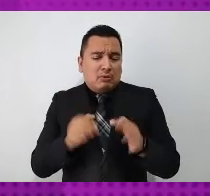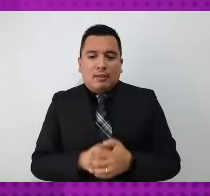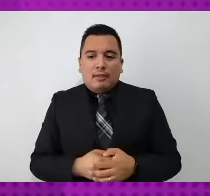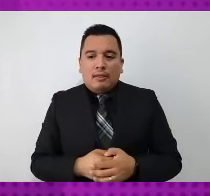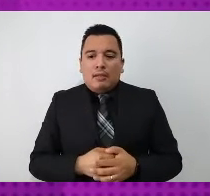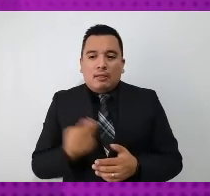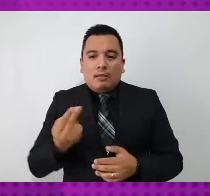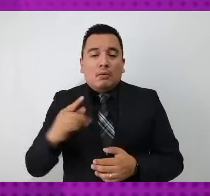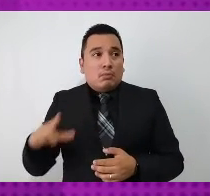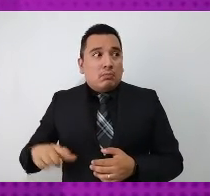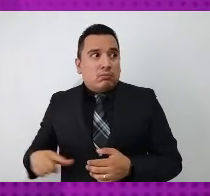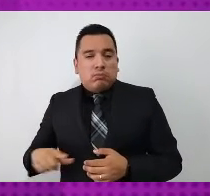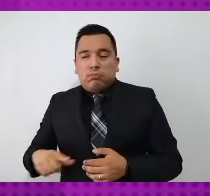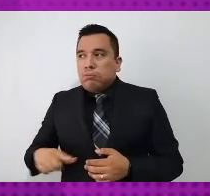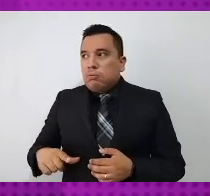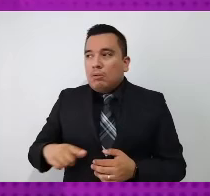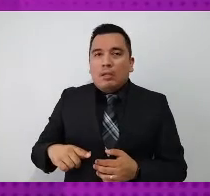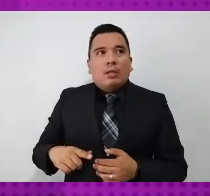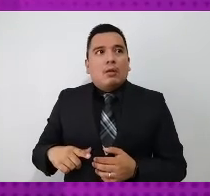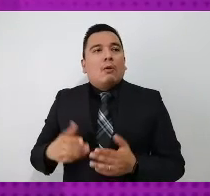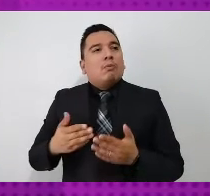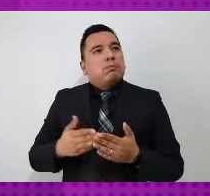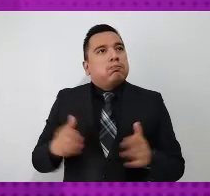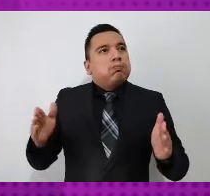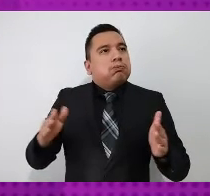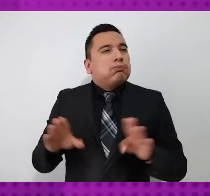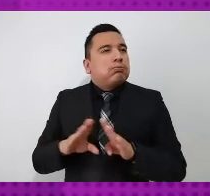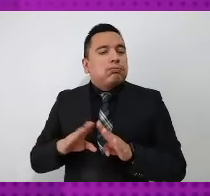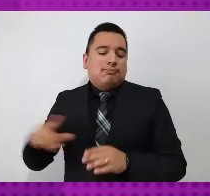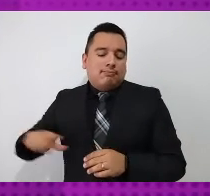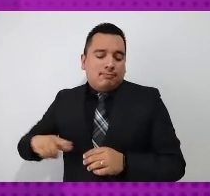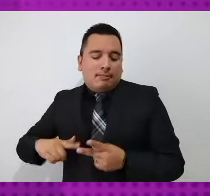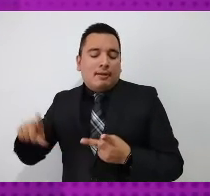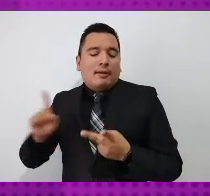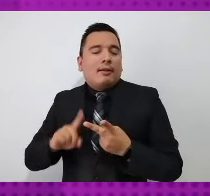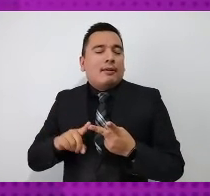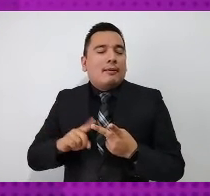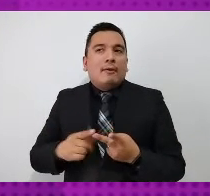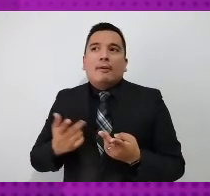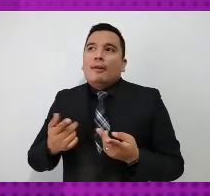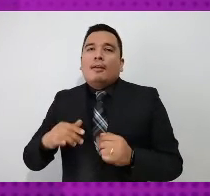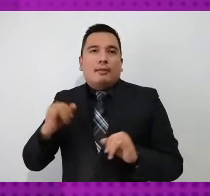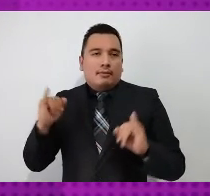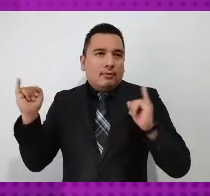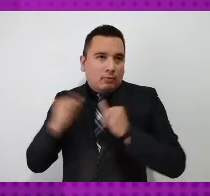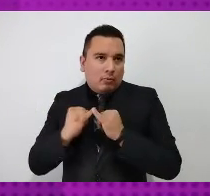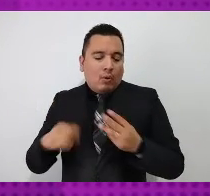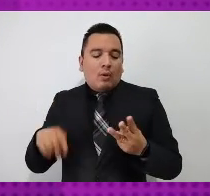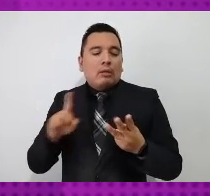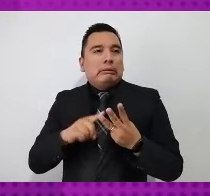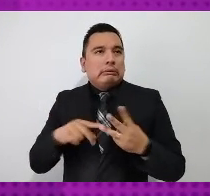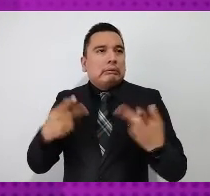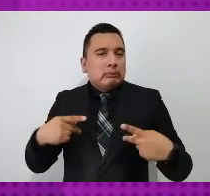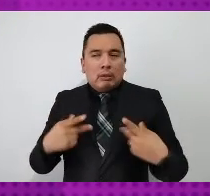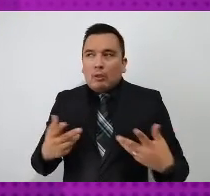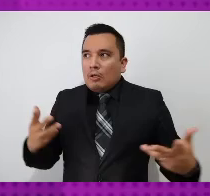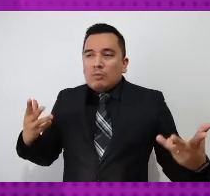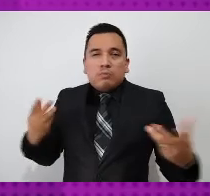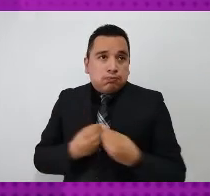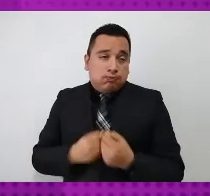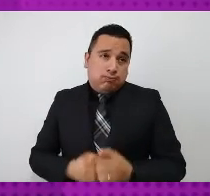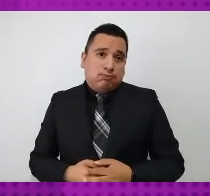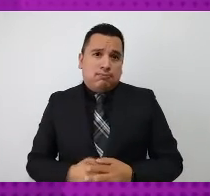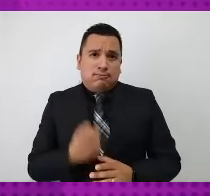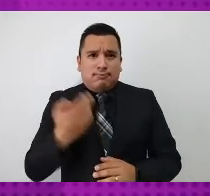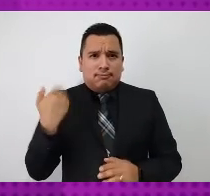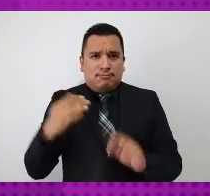abierto no instituciones y sociedad civil y ciudadanía de la mano lo que mencionas de la consulta infantil y juvenil